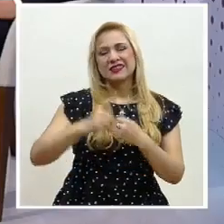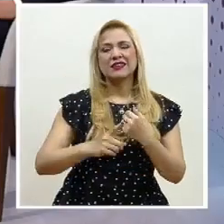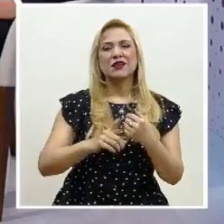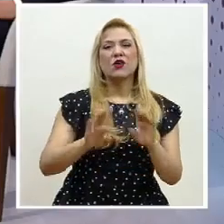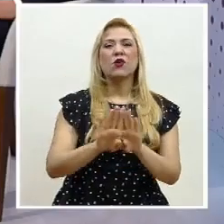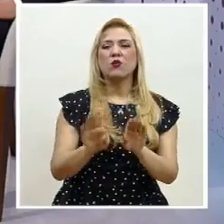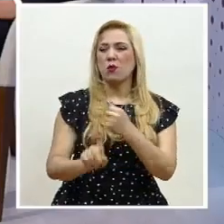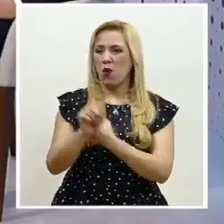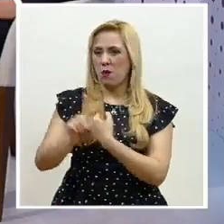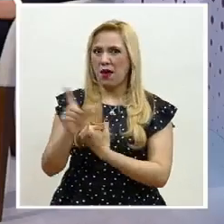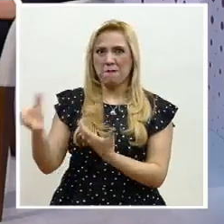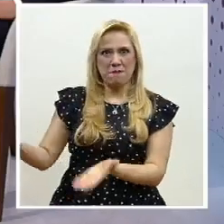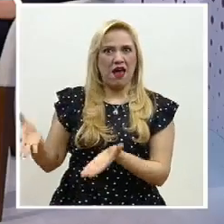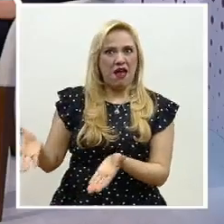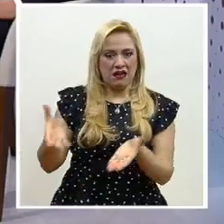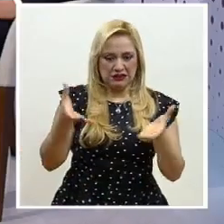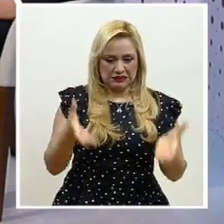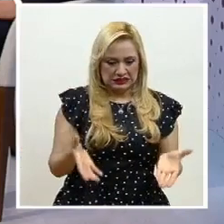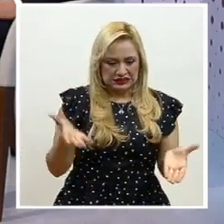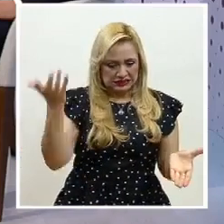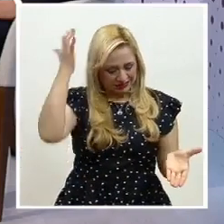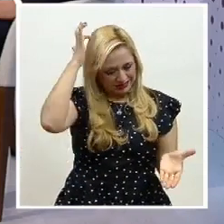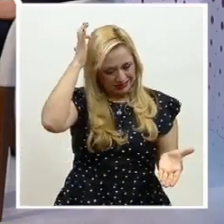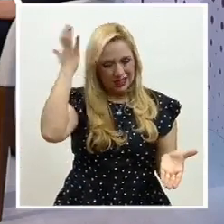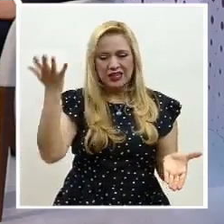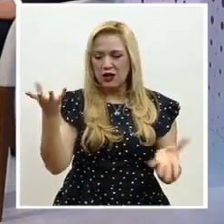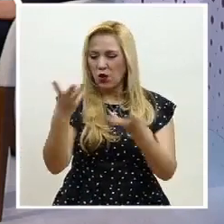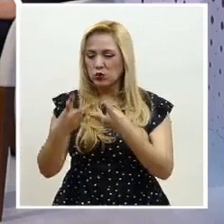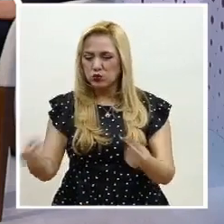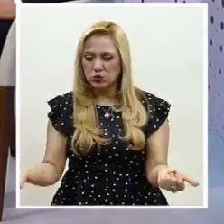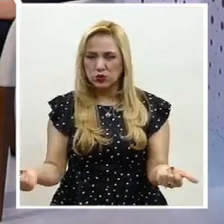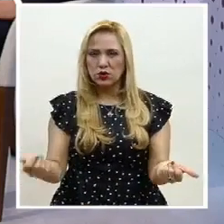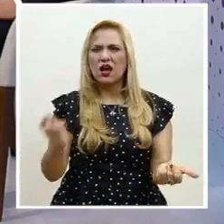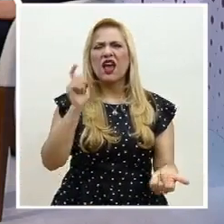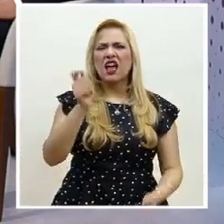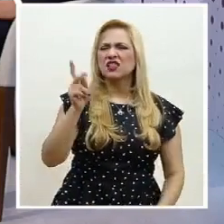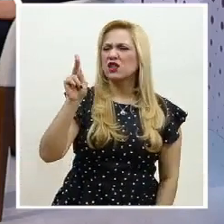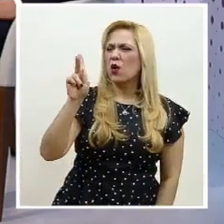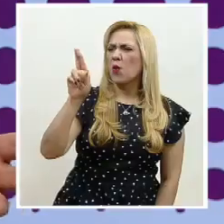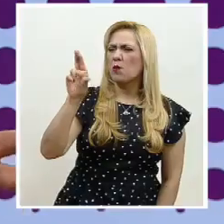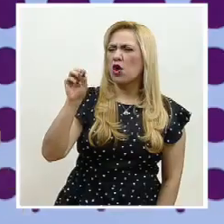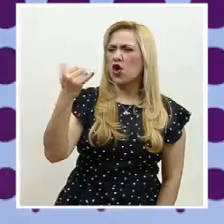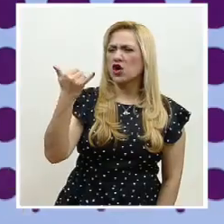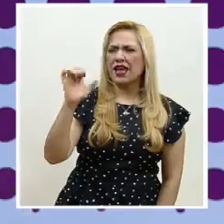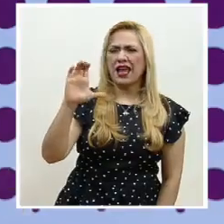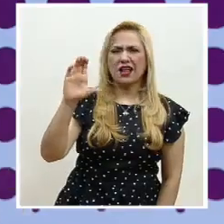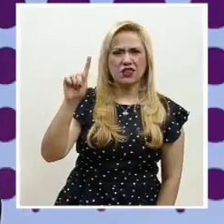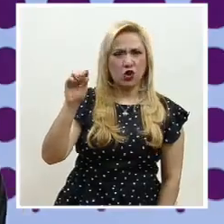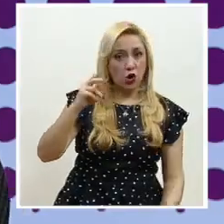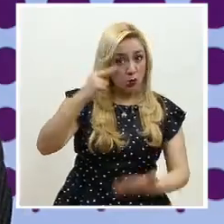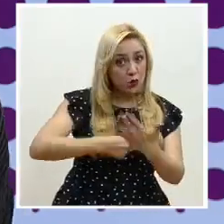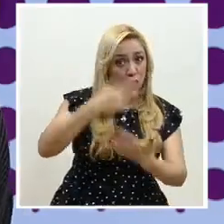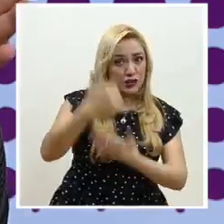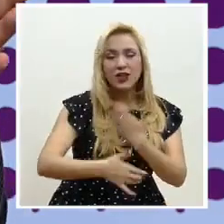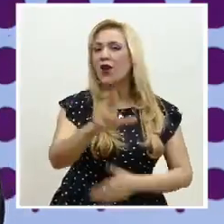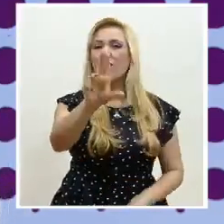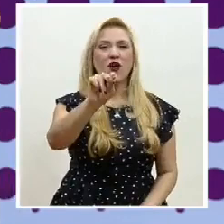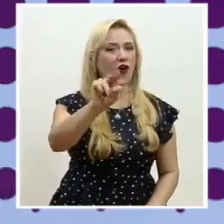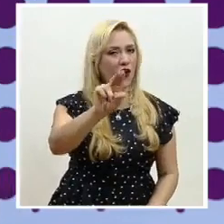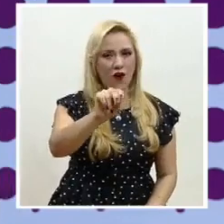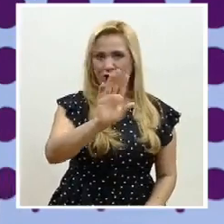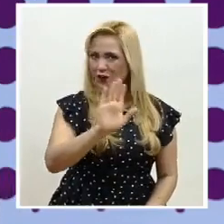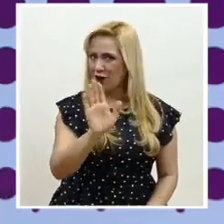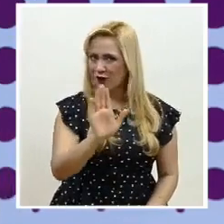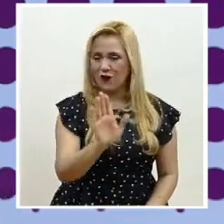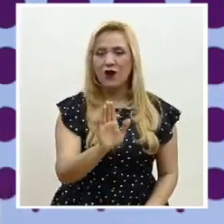la construimos? Por lo menos en nuestra ponencia, que es un proyecto. El ministro presenta un primer acercamiento que va a estar sujeto a la discusión de la